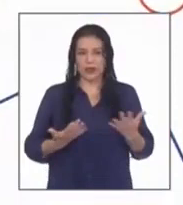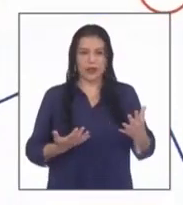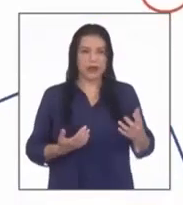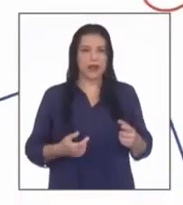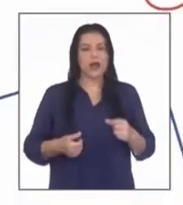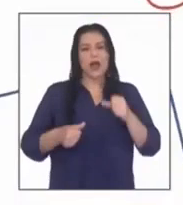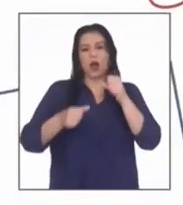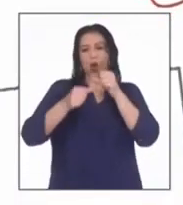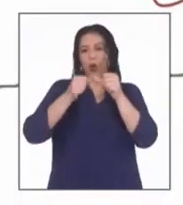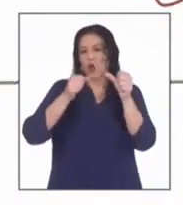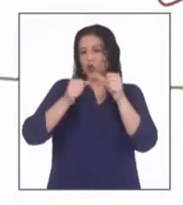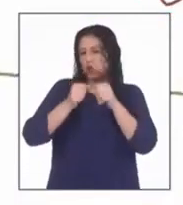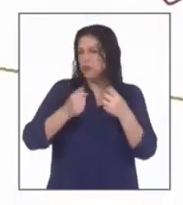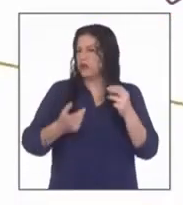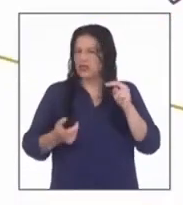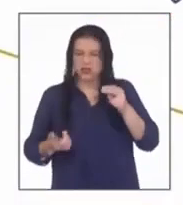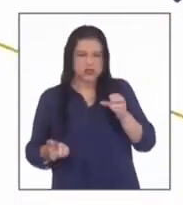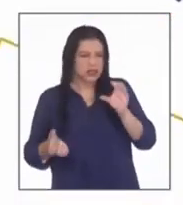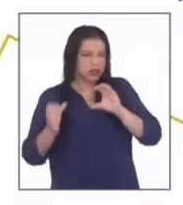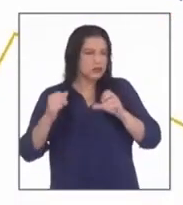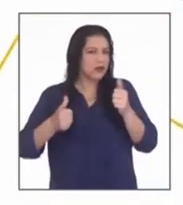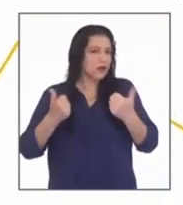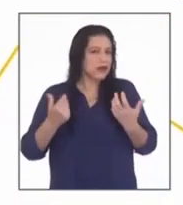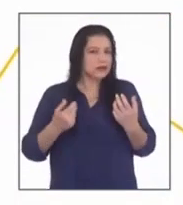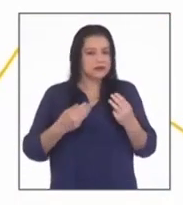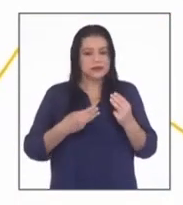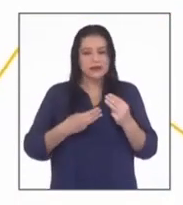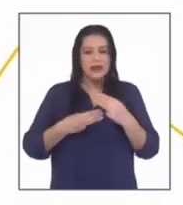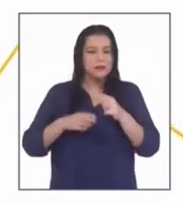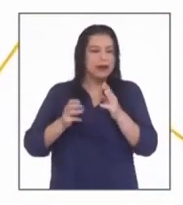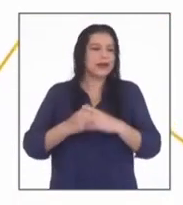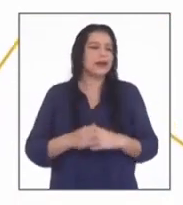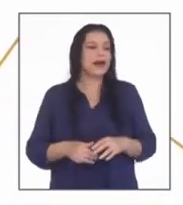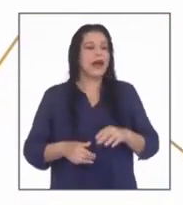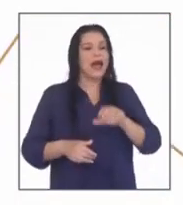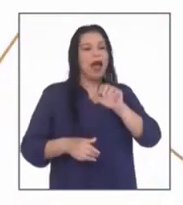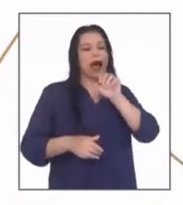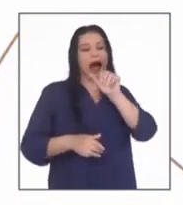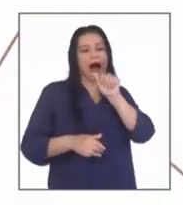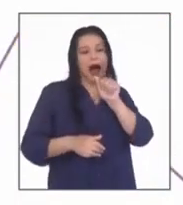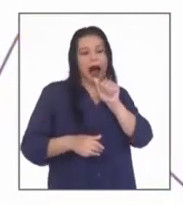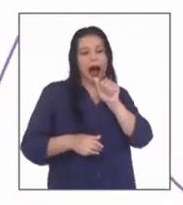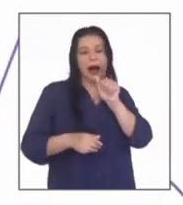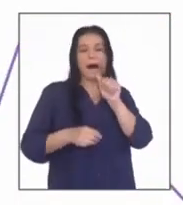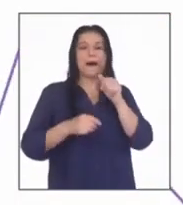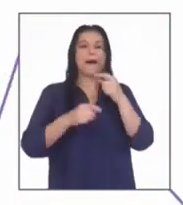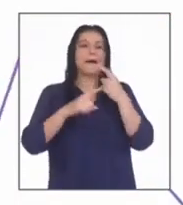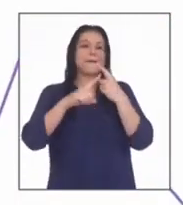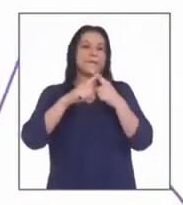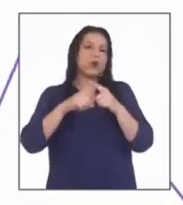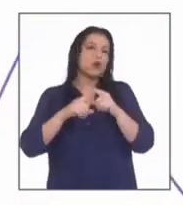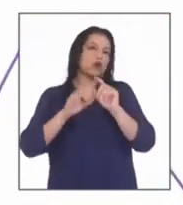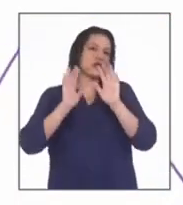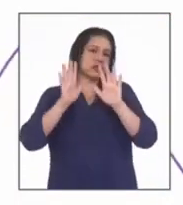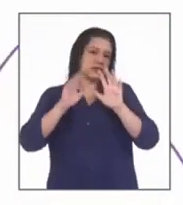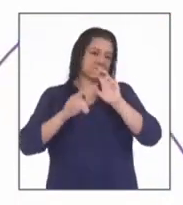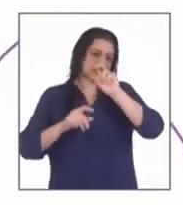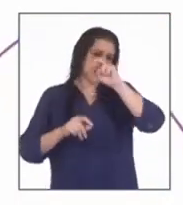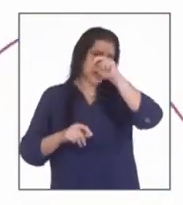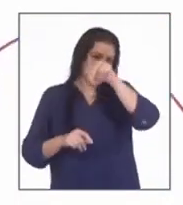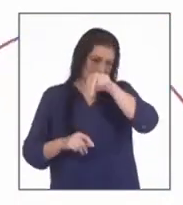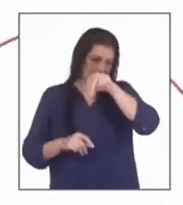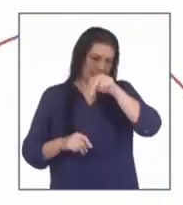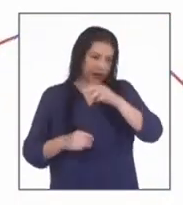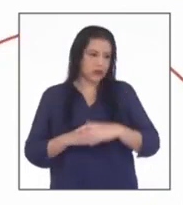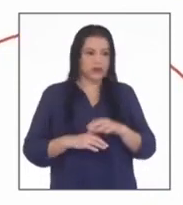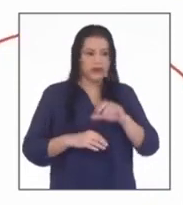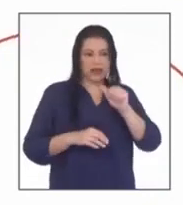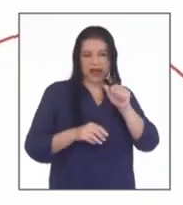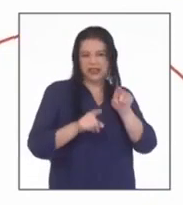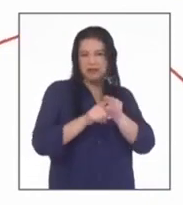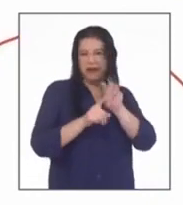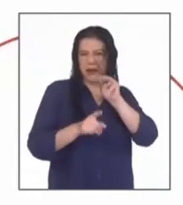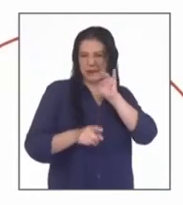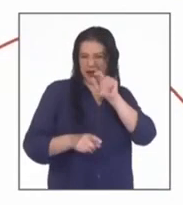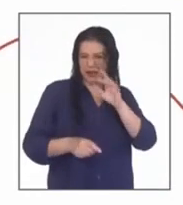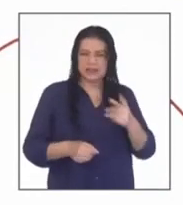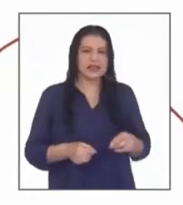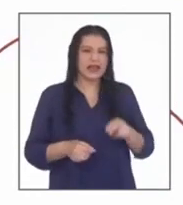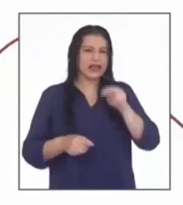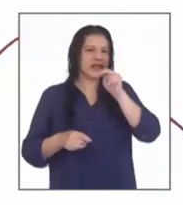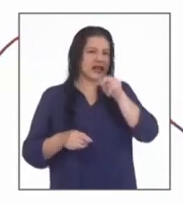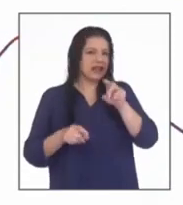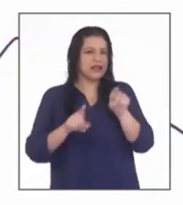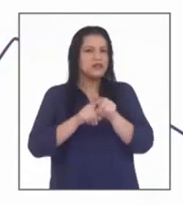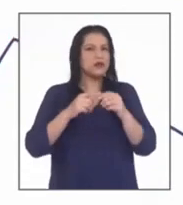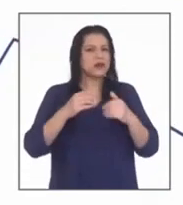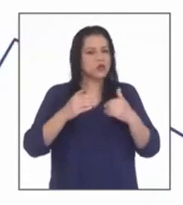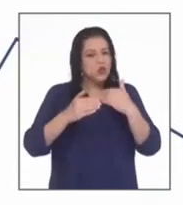Un número en notación científica es de la forma A por 10 elevado a la n, donde A es la mantisa y n es un